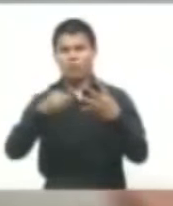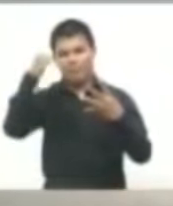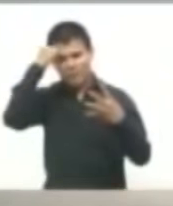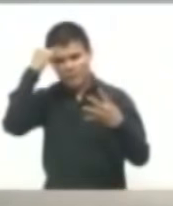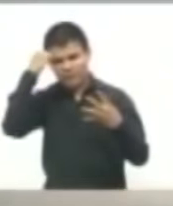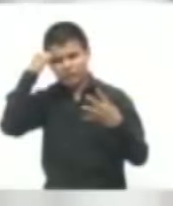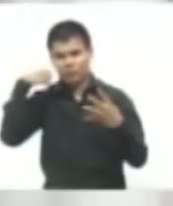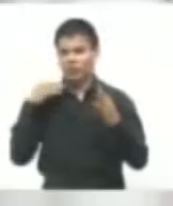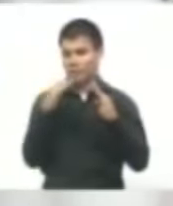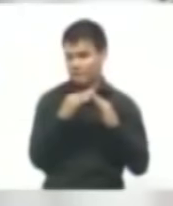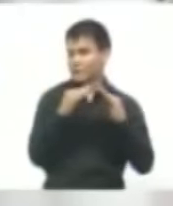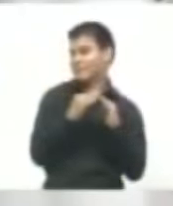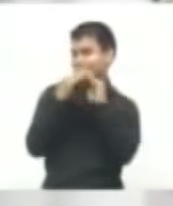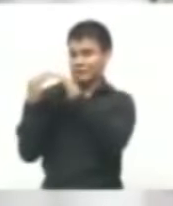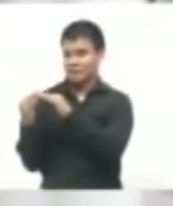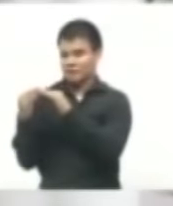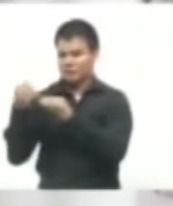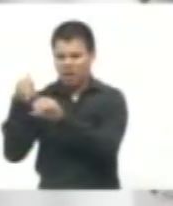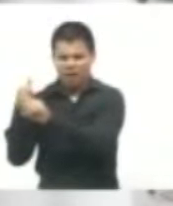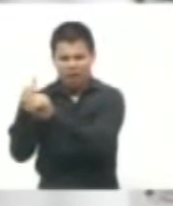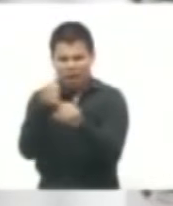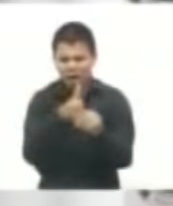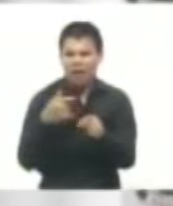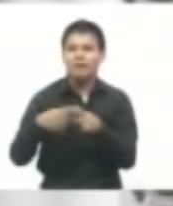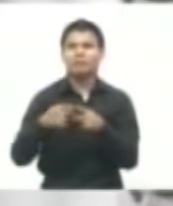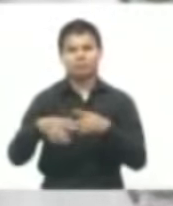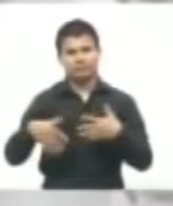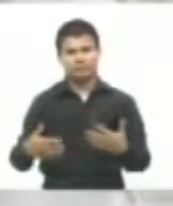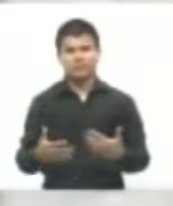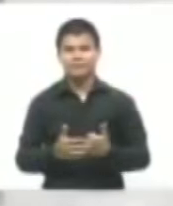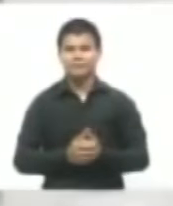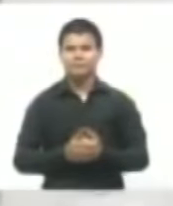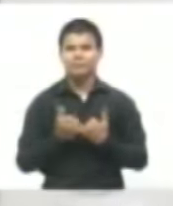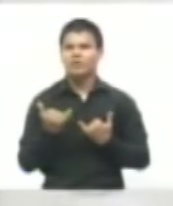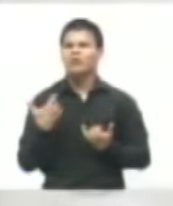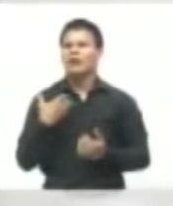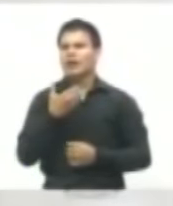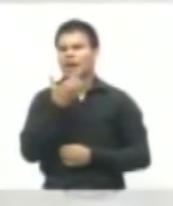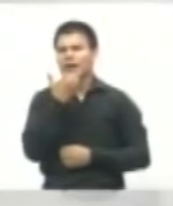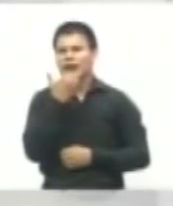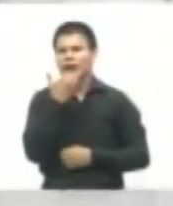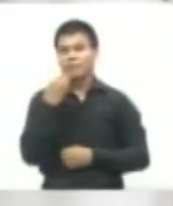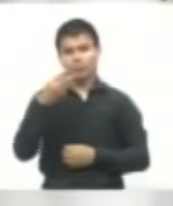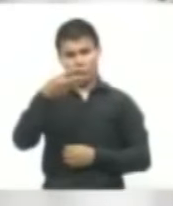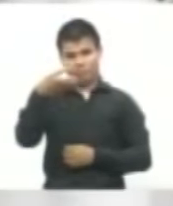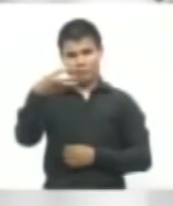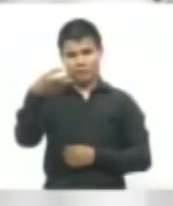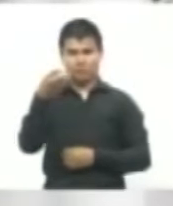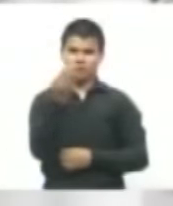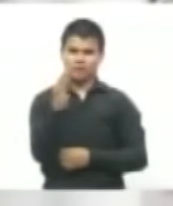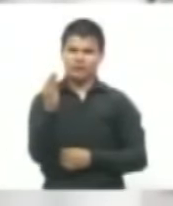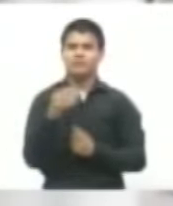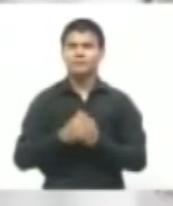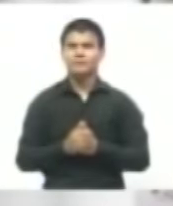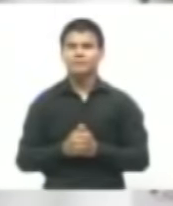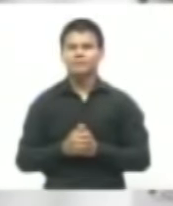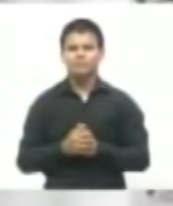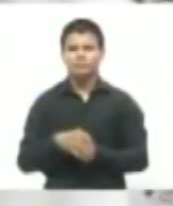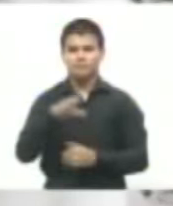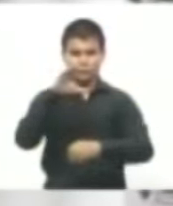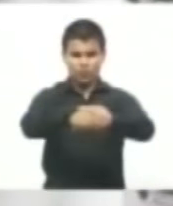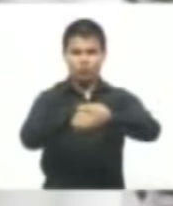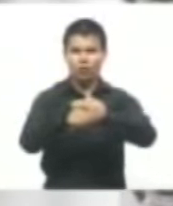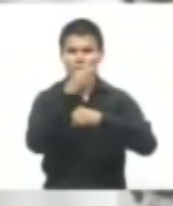y conocidos. Como ocurrió en Barranquilla y Malambo, donde la policía capturó a esos 2 hombres. El primero, identificado como Alberto Zambrano Navarro,